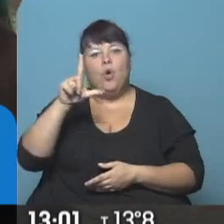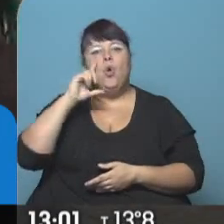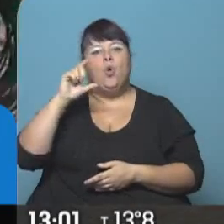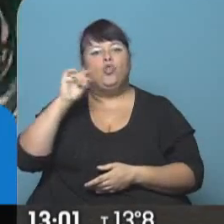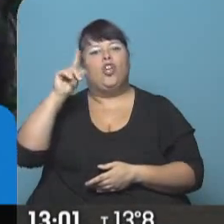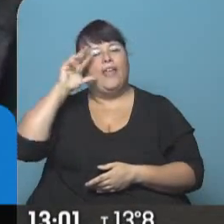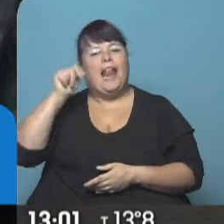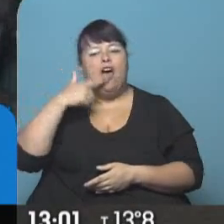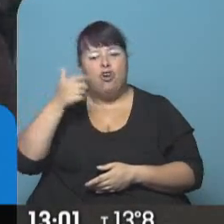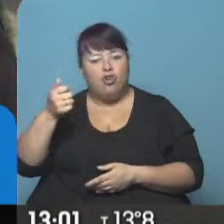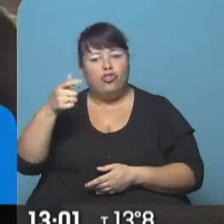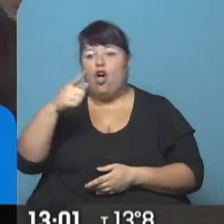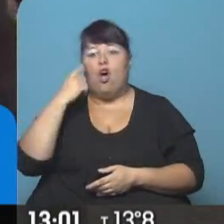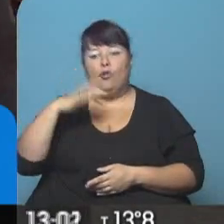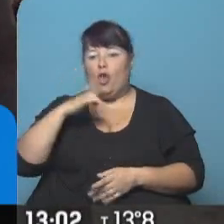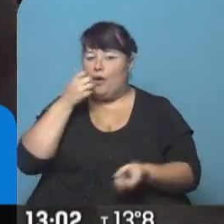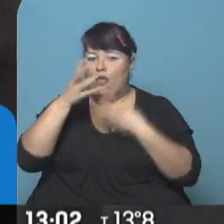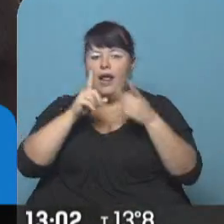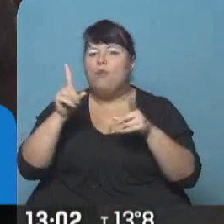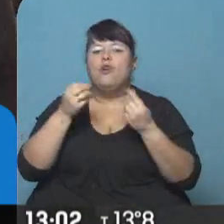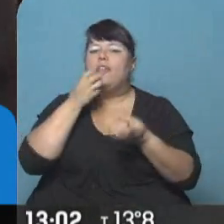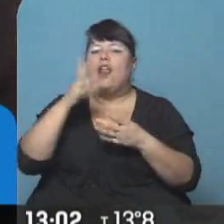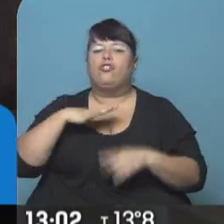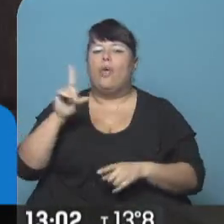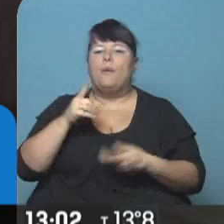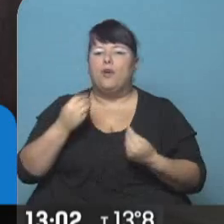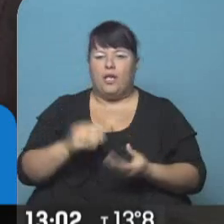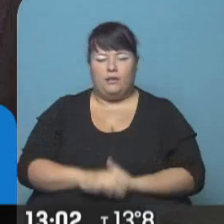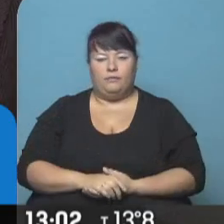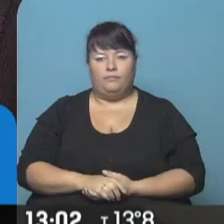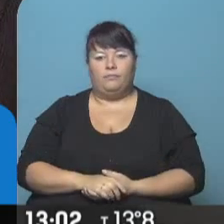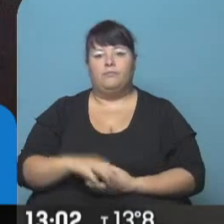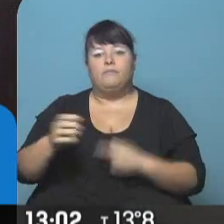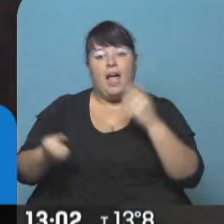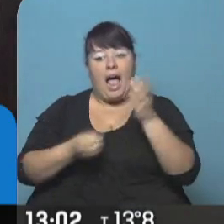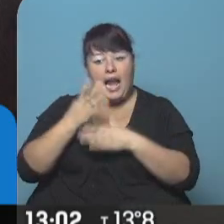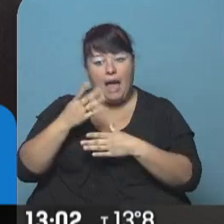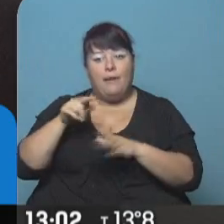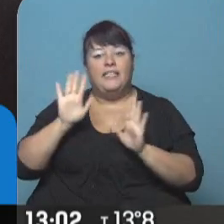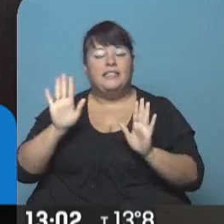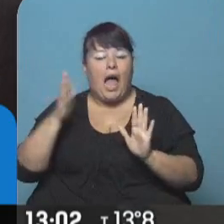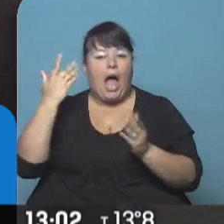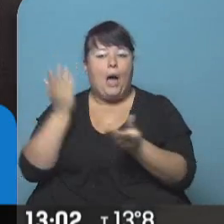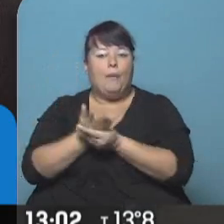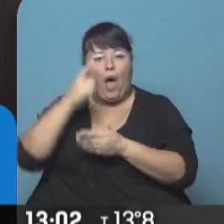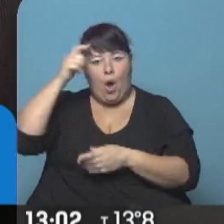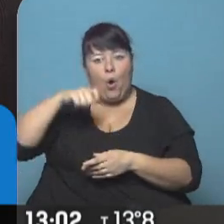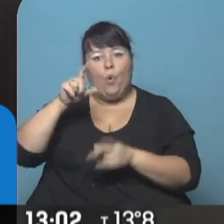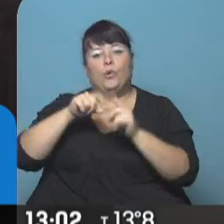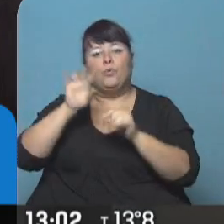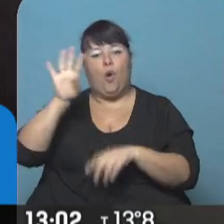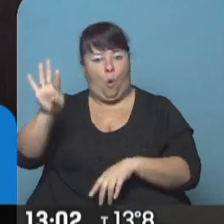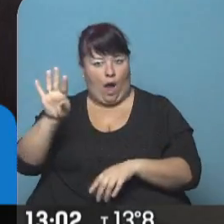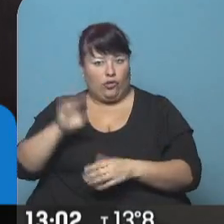porque marcos bastan todavía no pudo declarar doctor porque no pudo declarar todavía más en horas de la mañana la causa estaba en el juzgado de garantías número